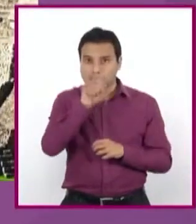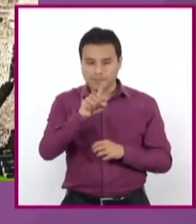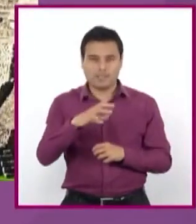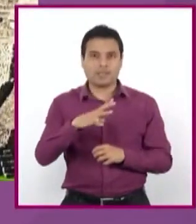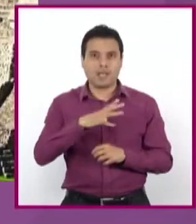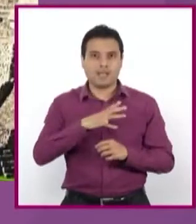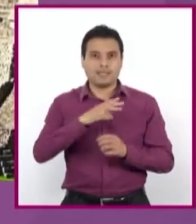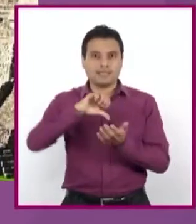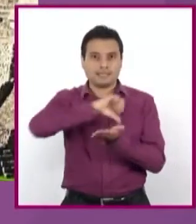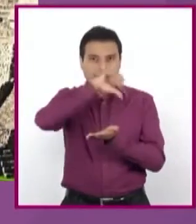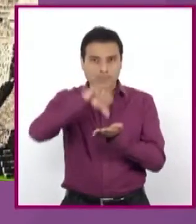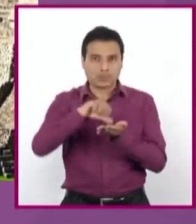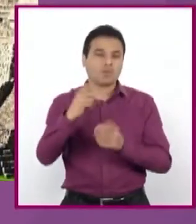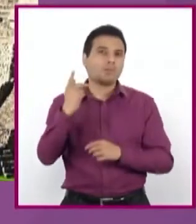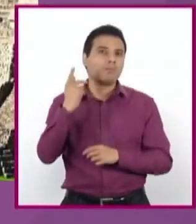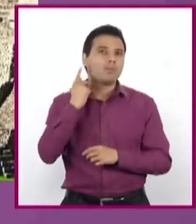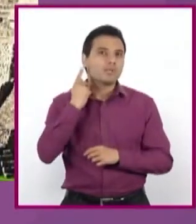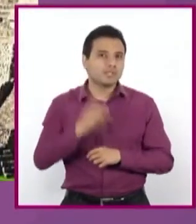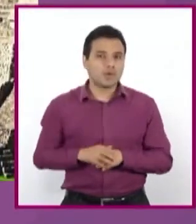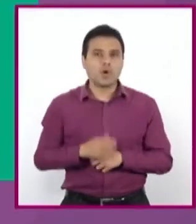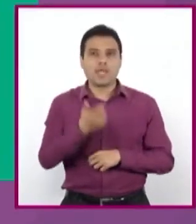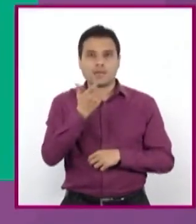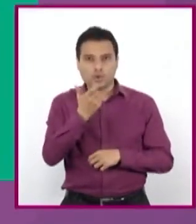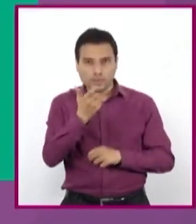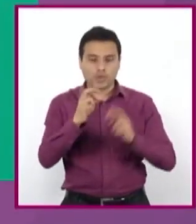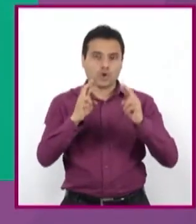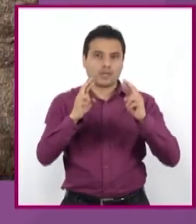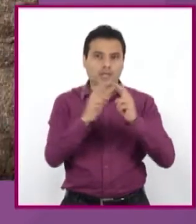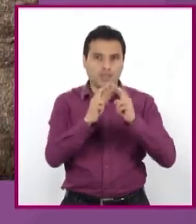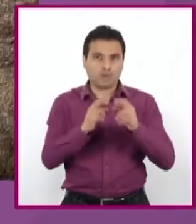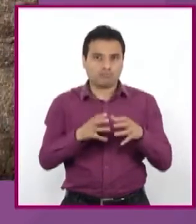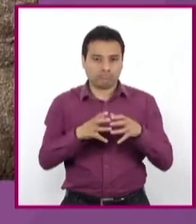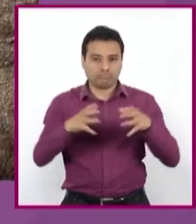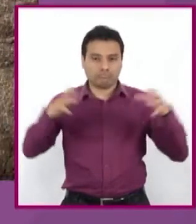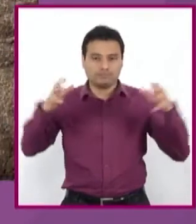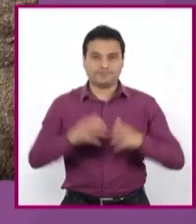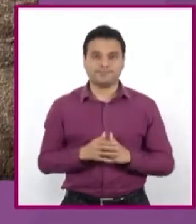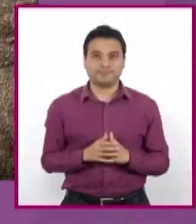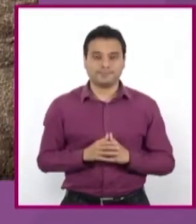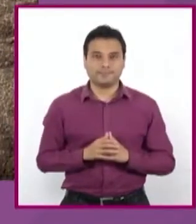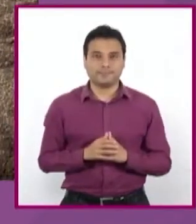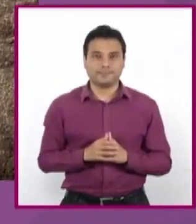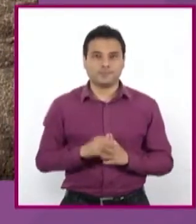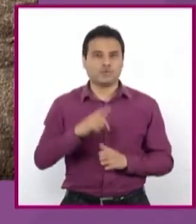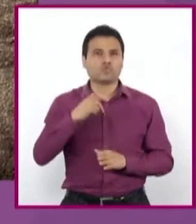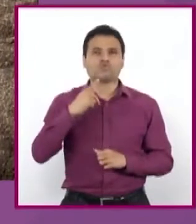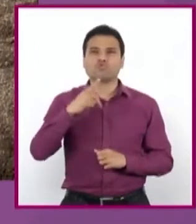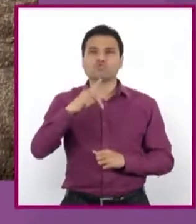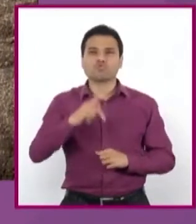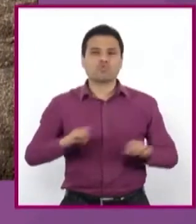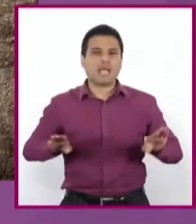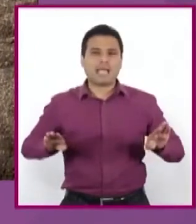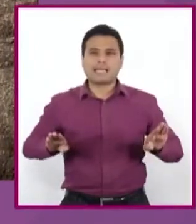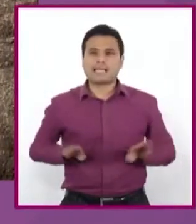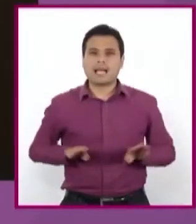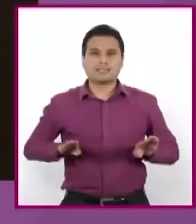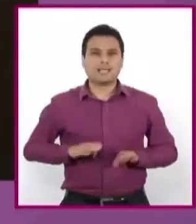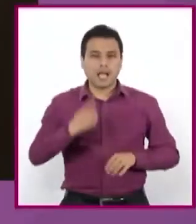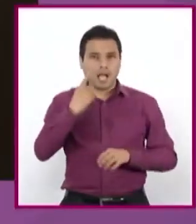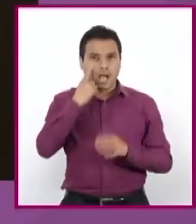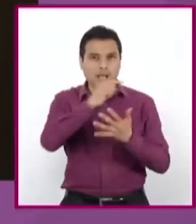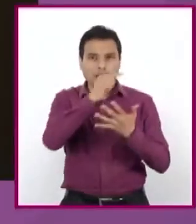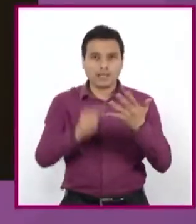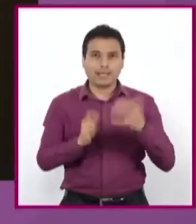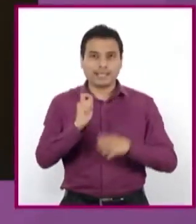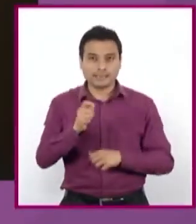políticos, económicos y religiosos. Las características generales del periodo preclásico son